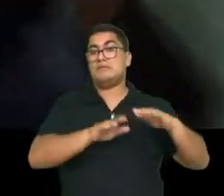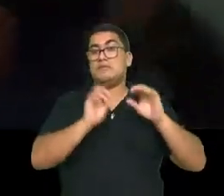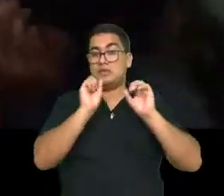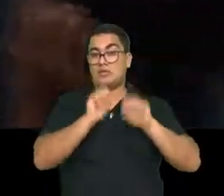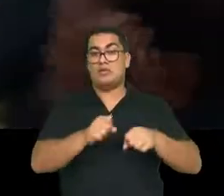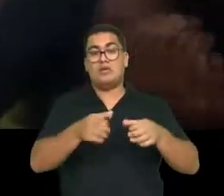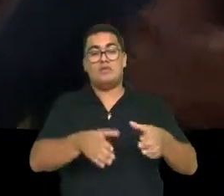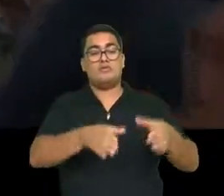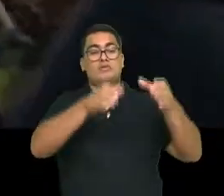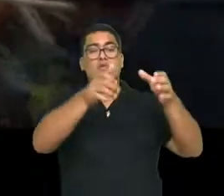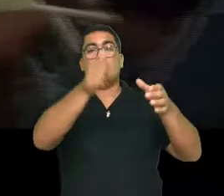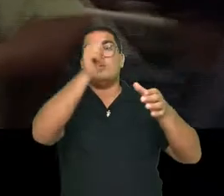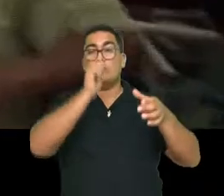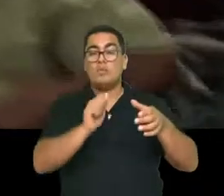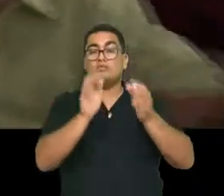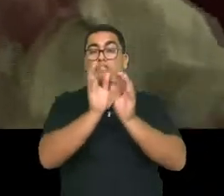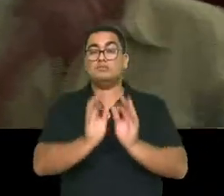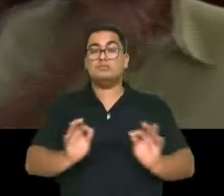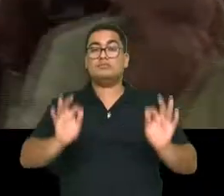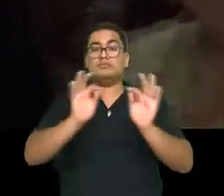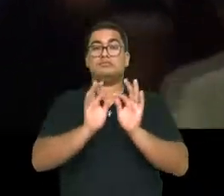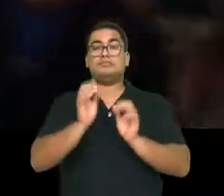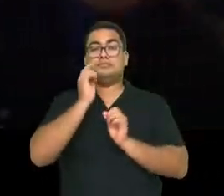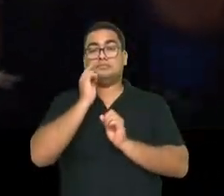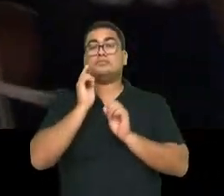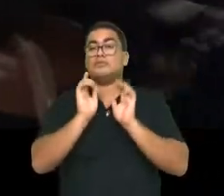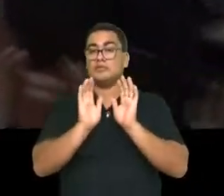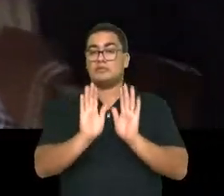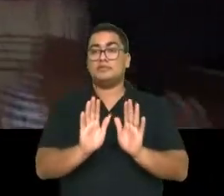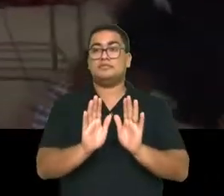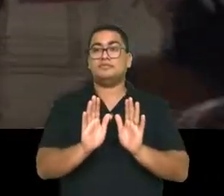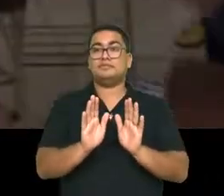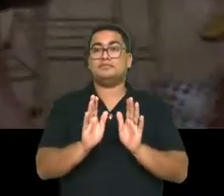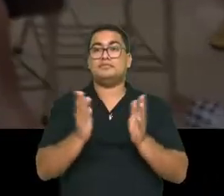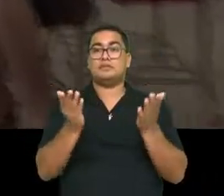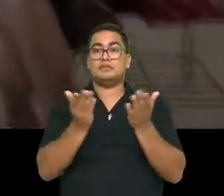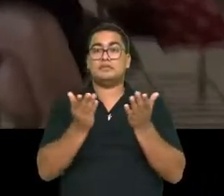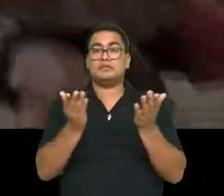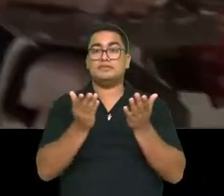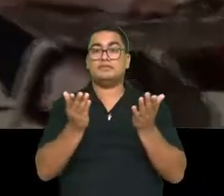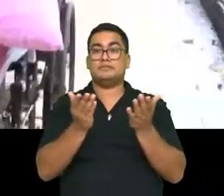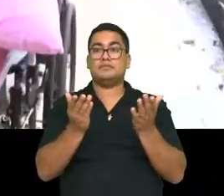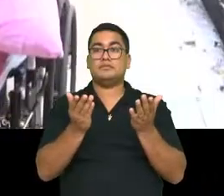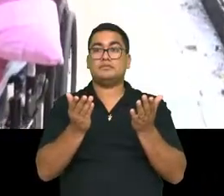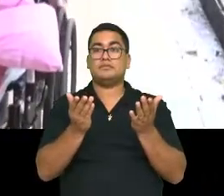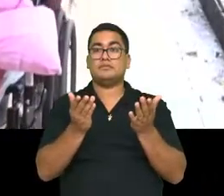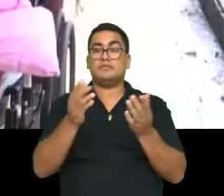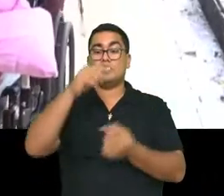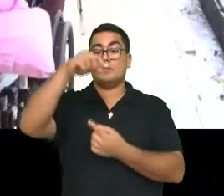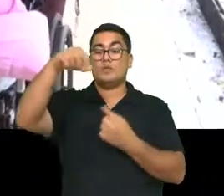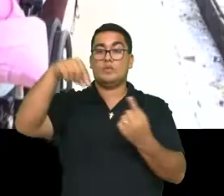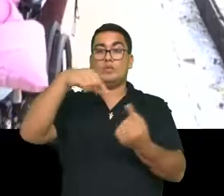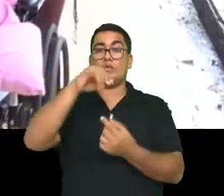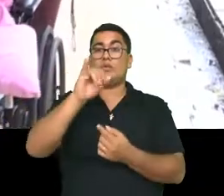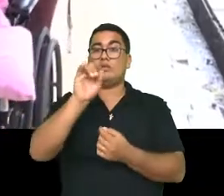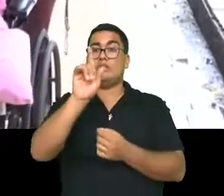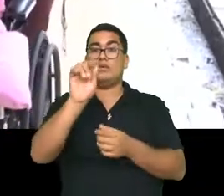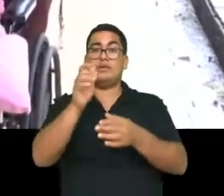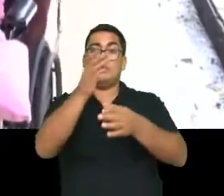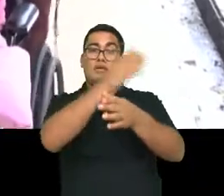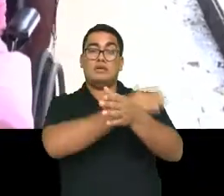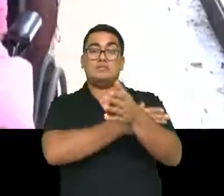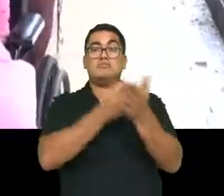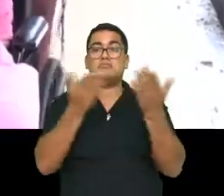tanque, porque como una medida de prevención también, el tanque fue aislado antes de la embestida del huracán y nos ha permitido